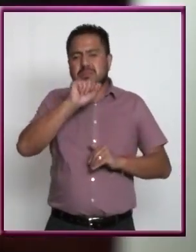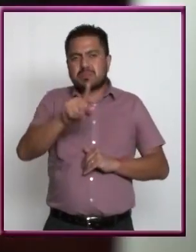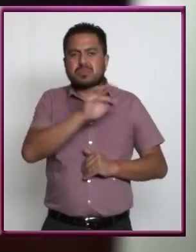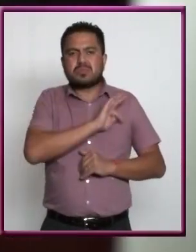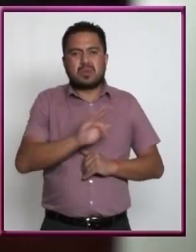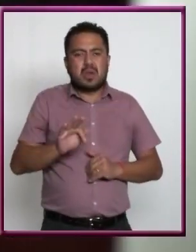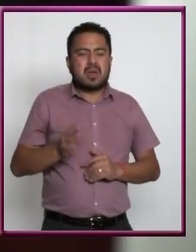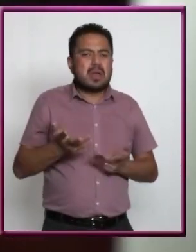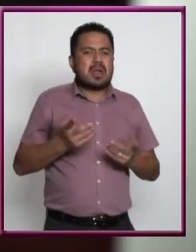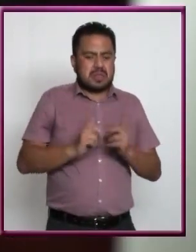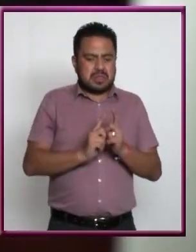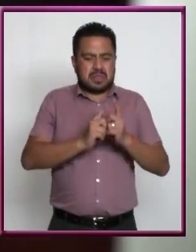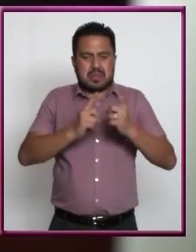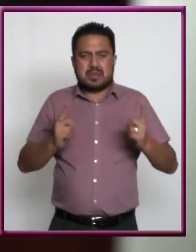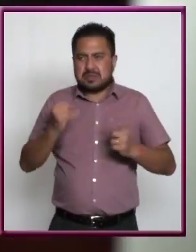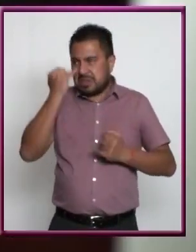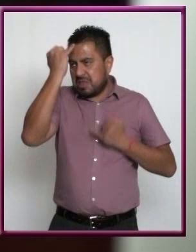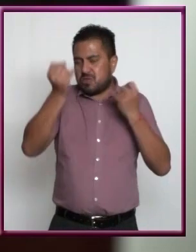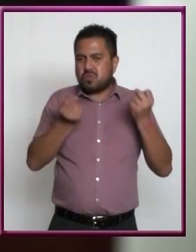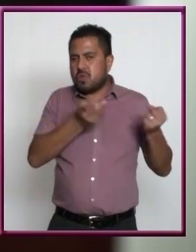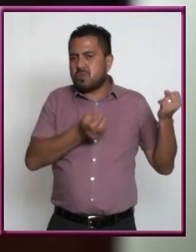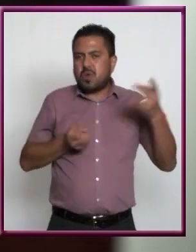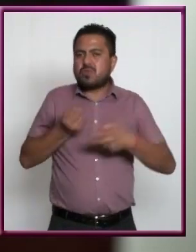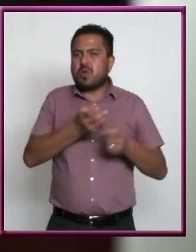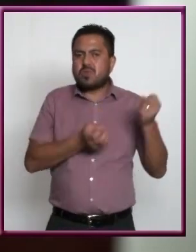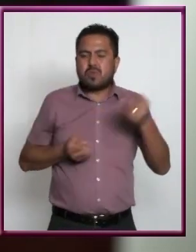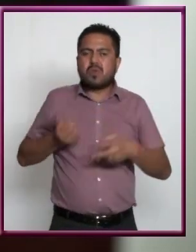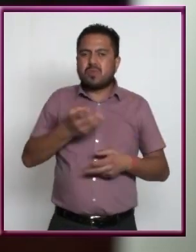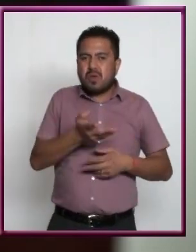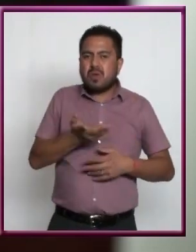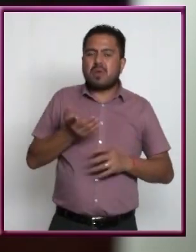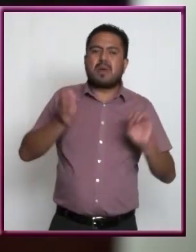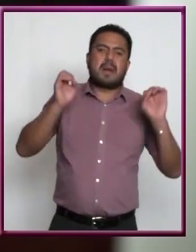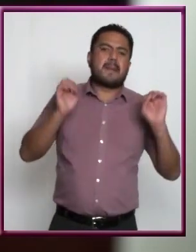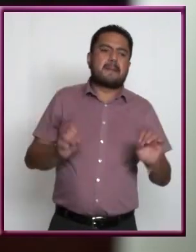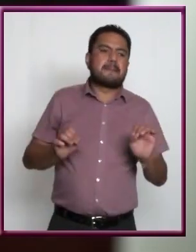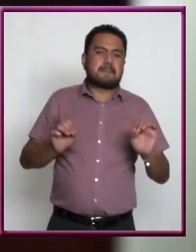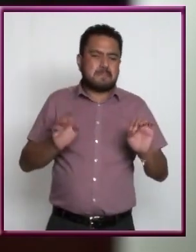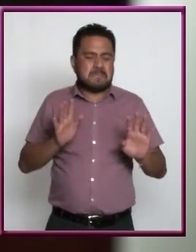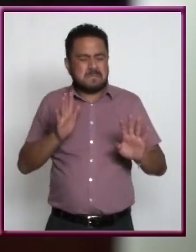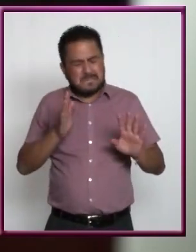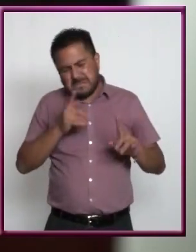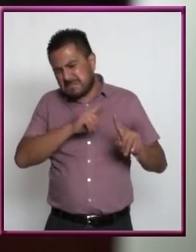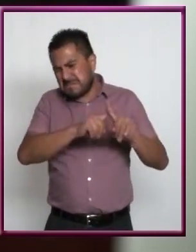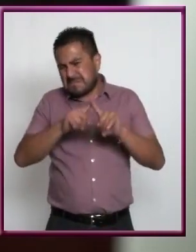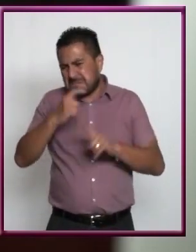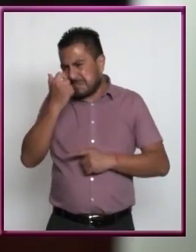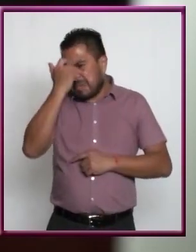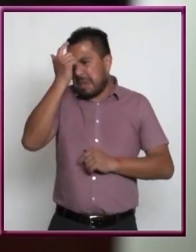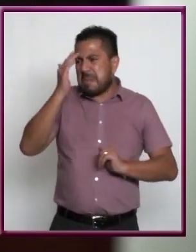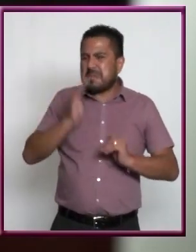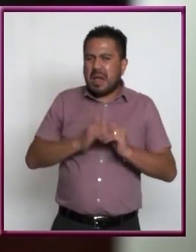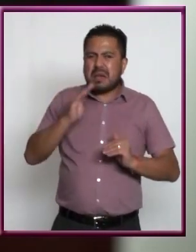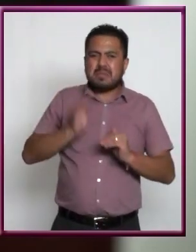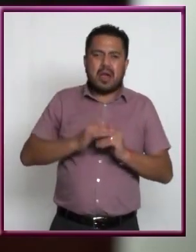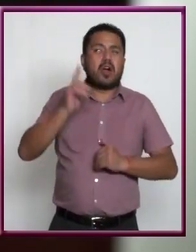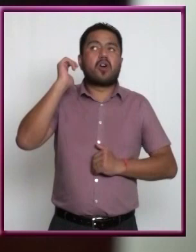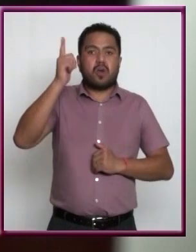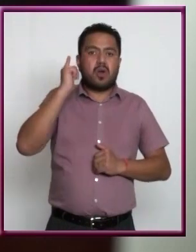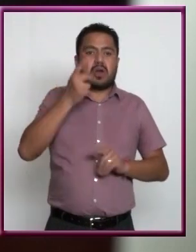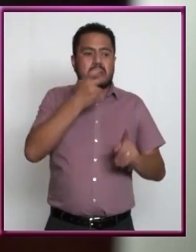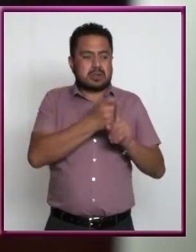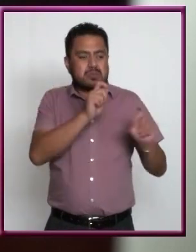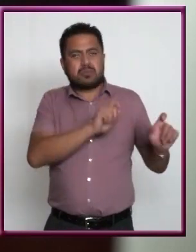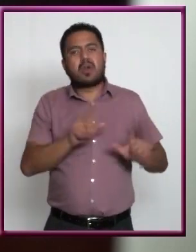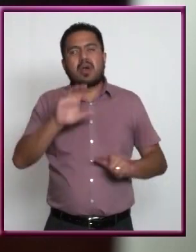también desarrollar sus ideas, incluso si les den muchísima más creatividad. Entonces esperemos que